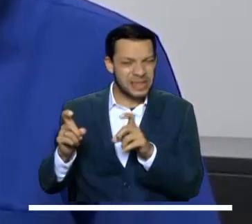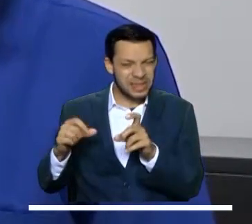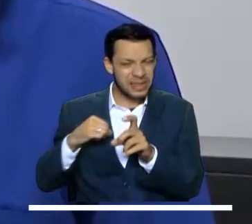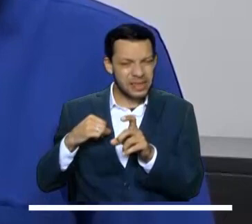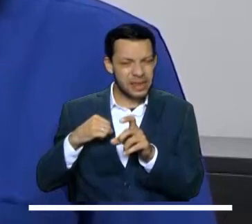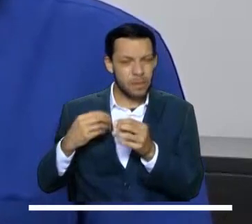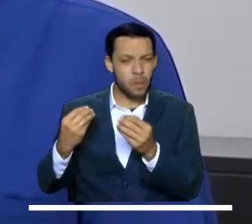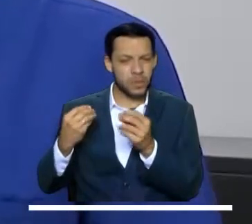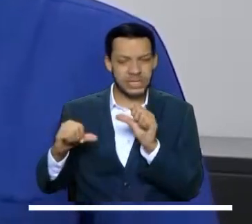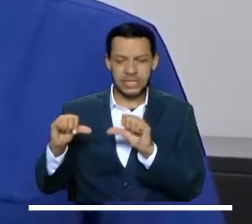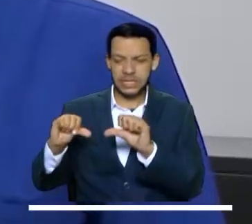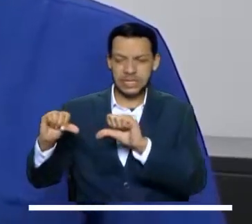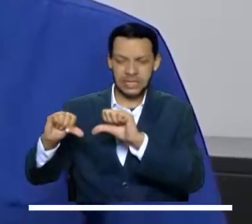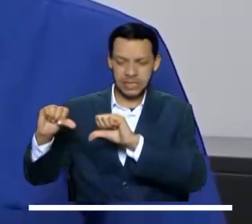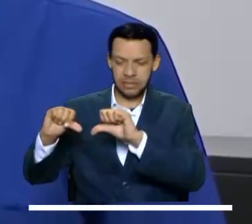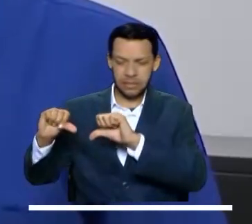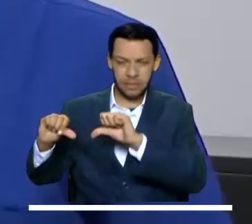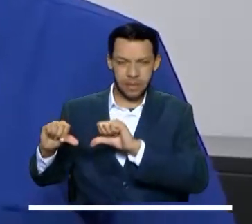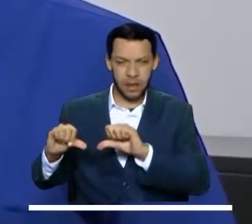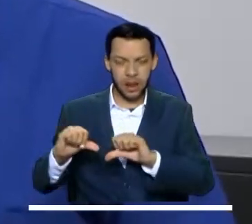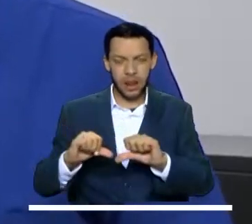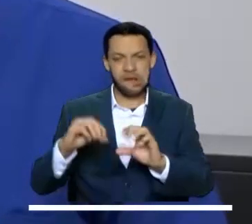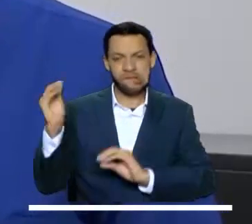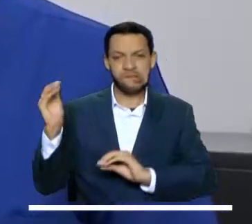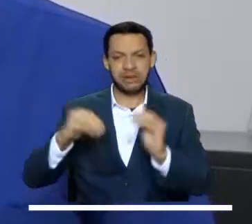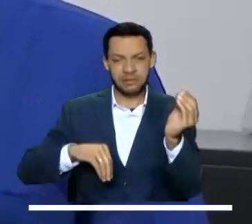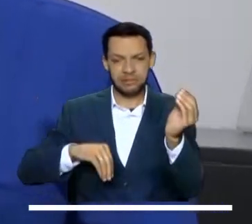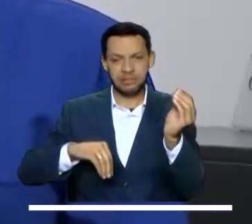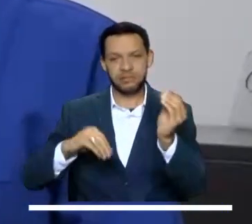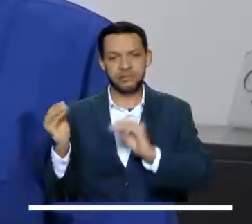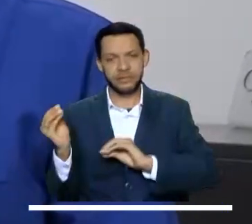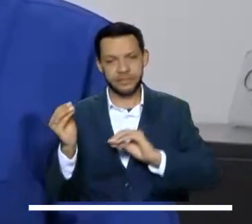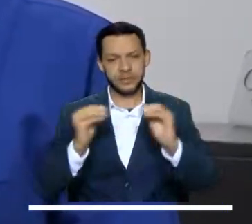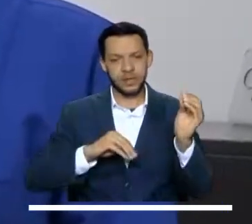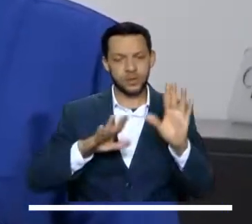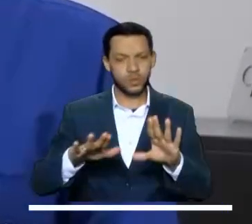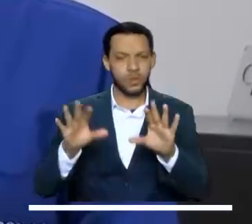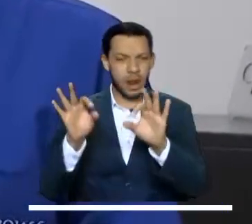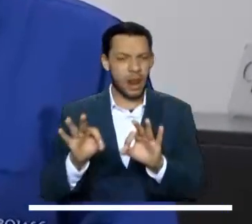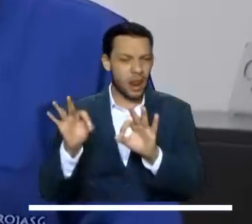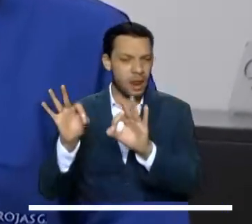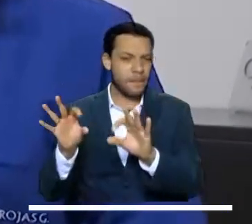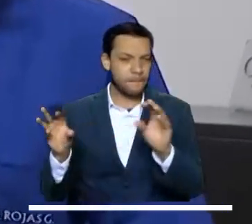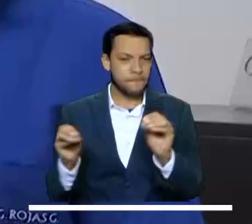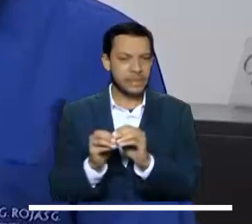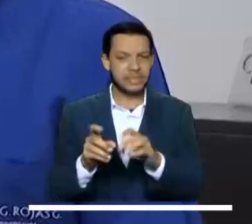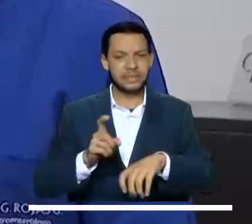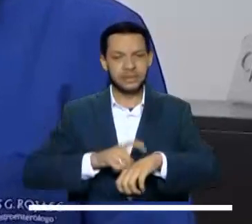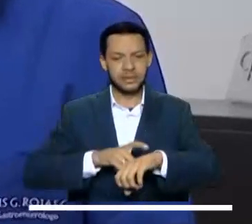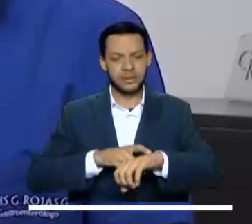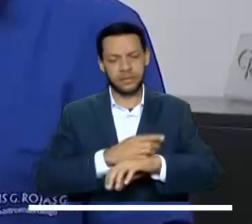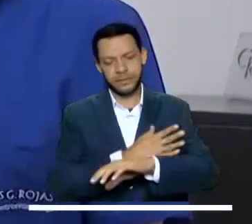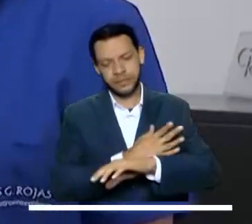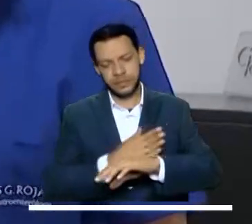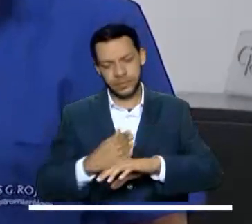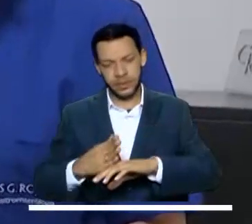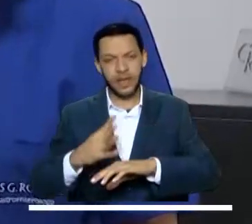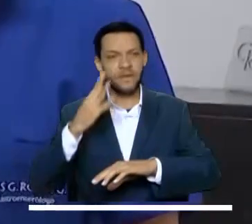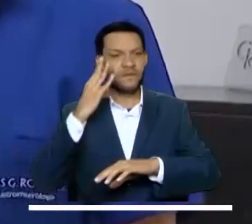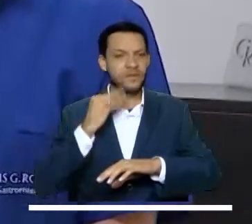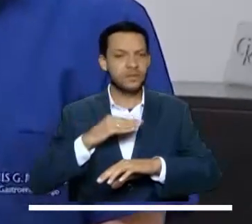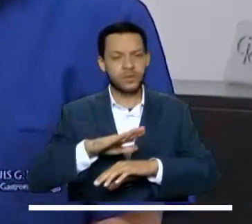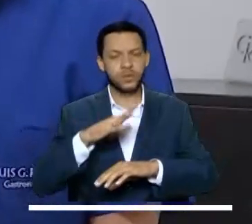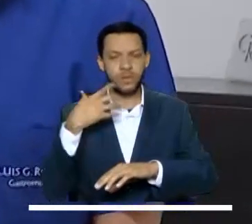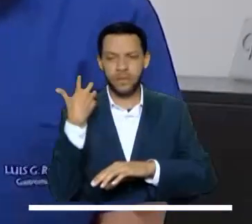medios de comunicación, y eso hace que tengamos muchos desórdenes en la calidad y en la cantidad de los alimentos y en los horarios, y eso desencadena enfermedades, y entonces